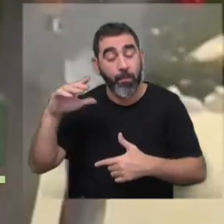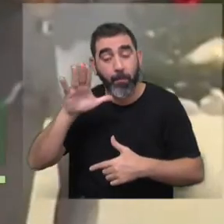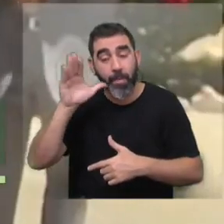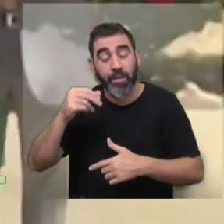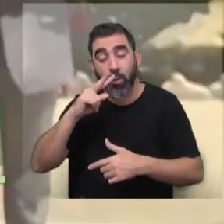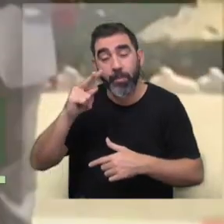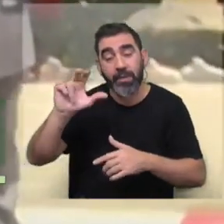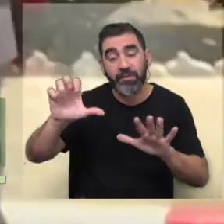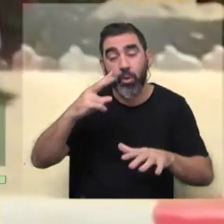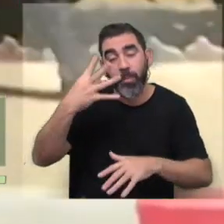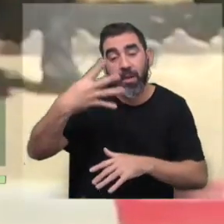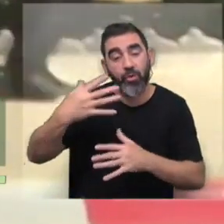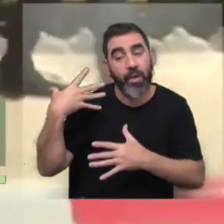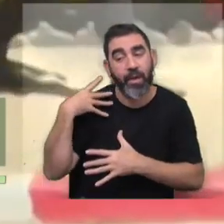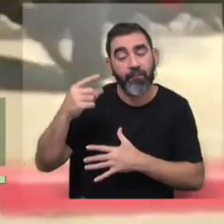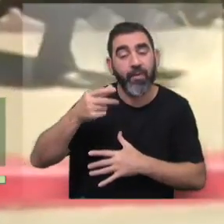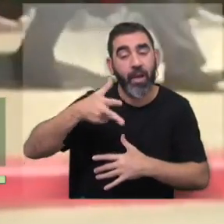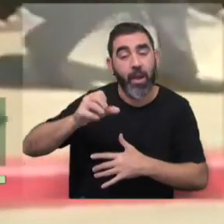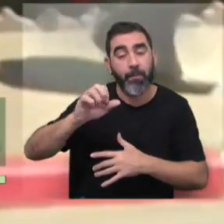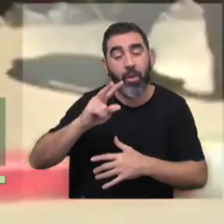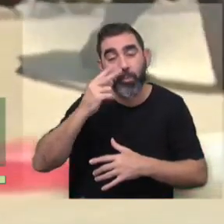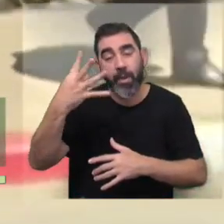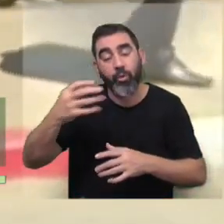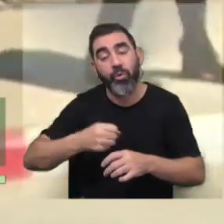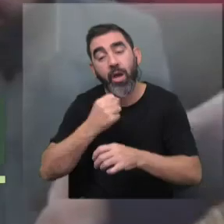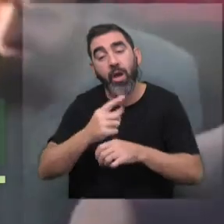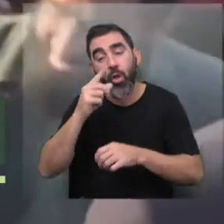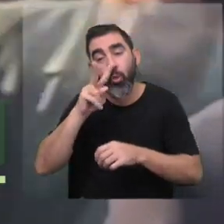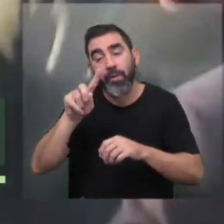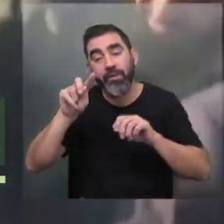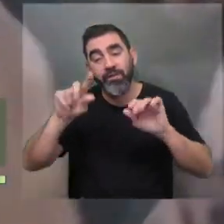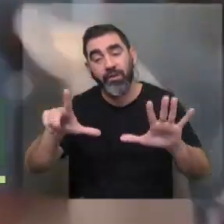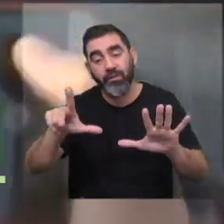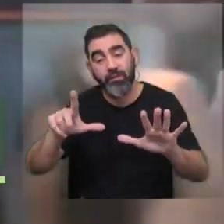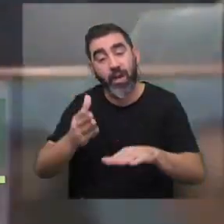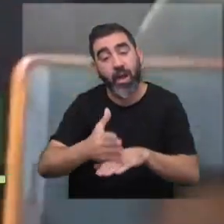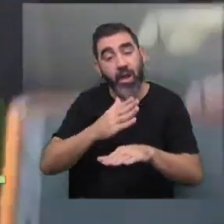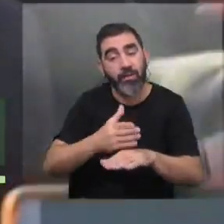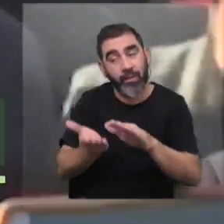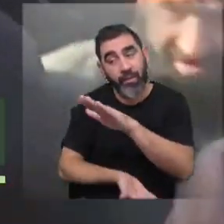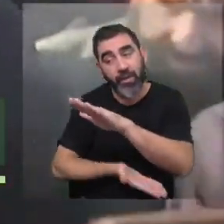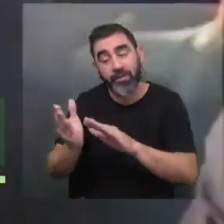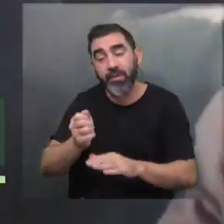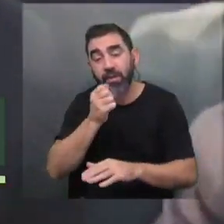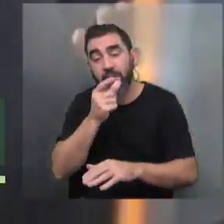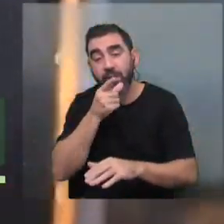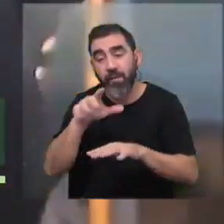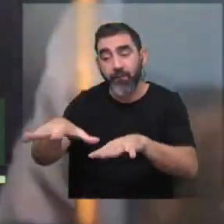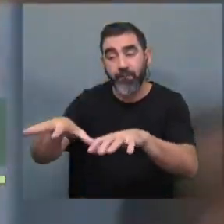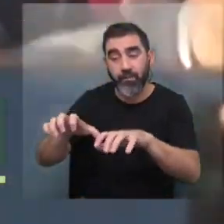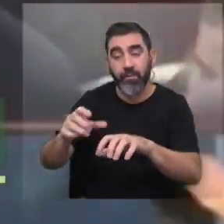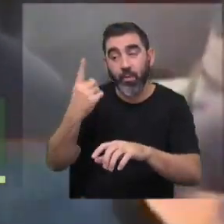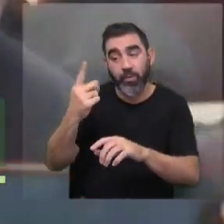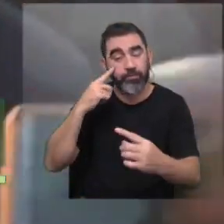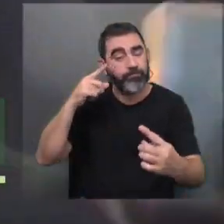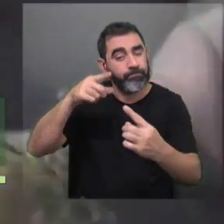2014 y fue el jefe de jamás entre 2014 a 2017 en la franja de gaza antes de auto exiliarse en Qatar donde residía y era uno de los